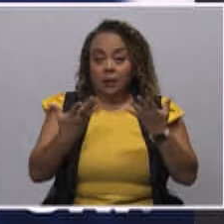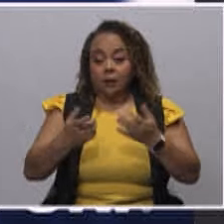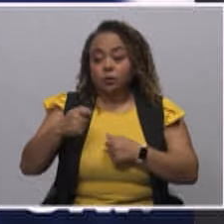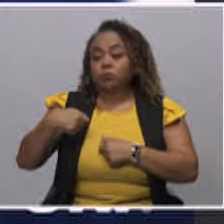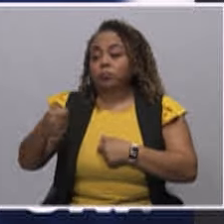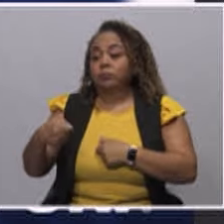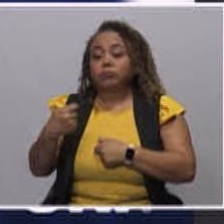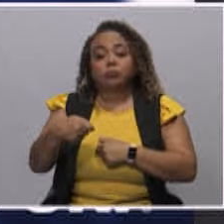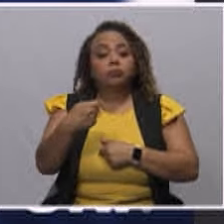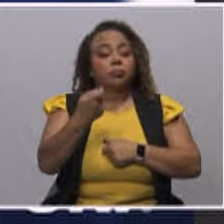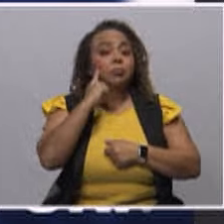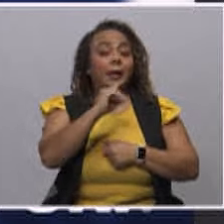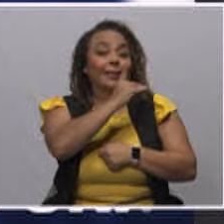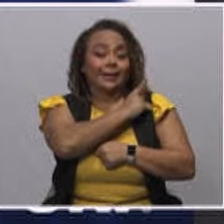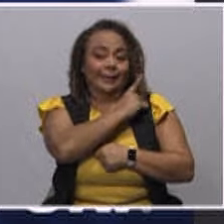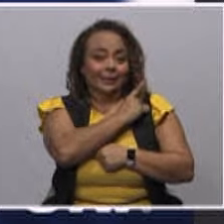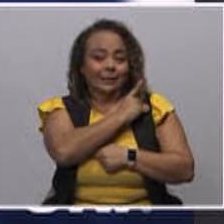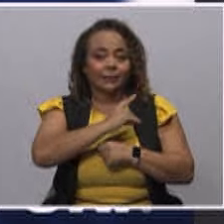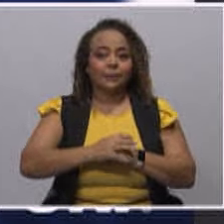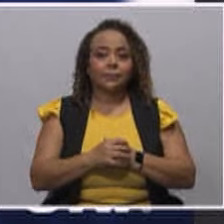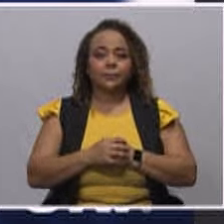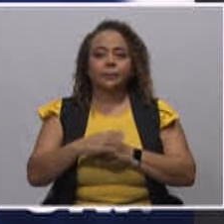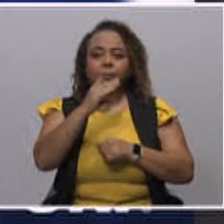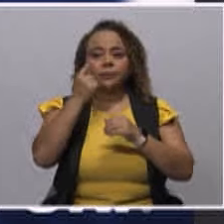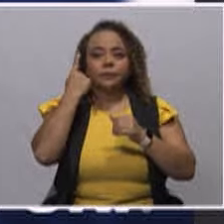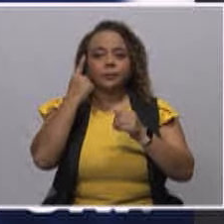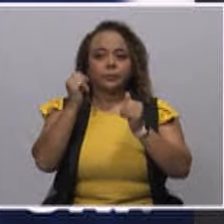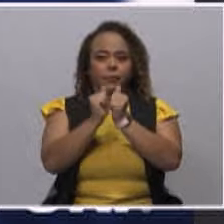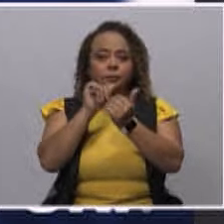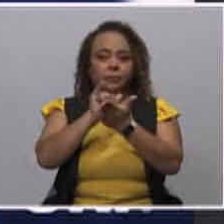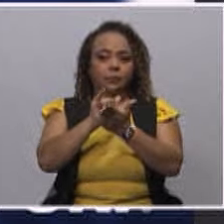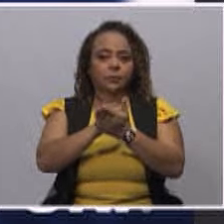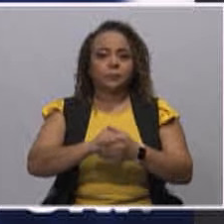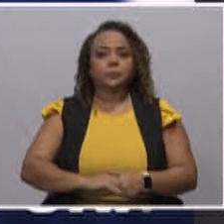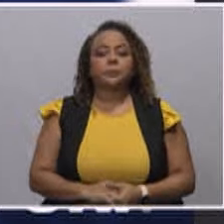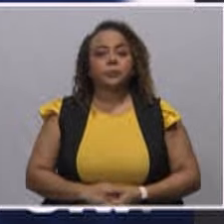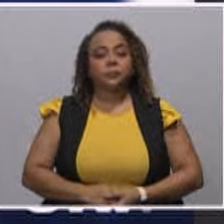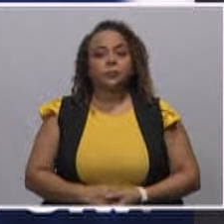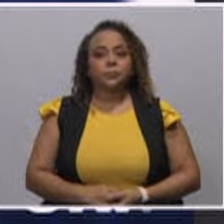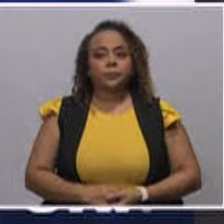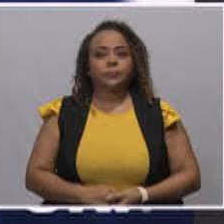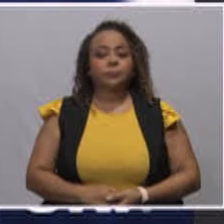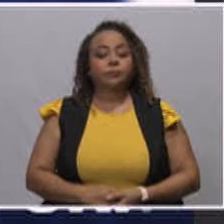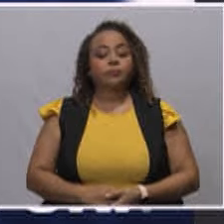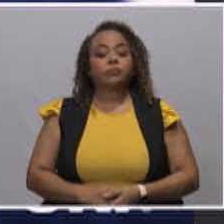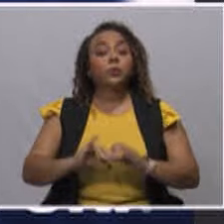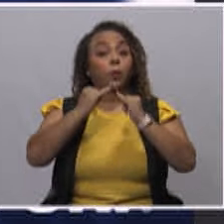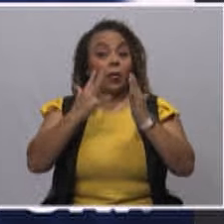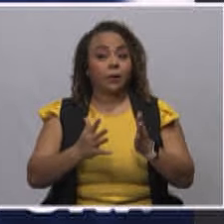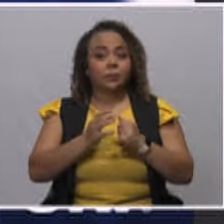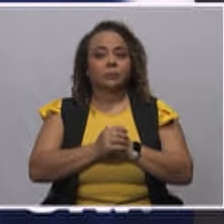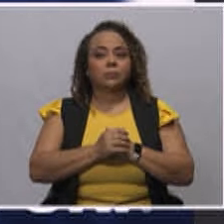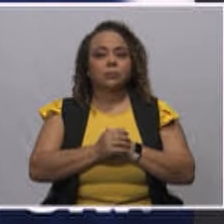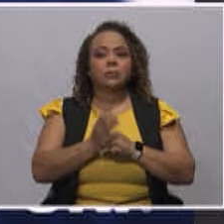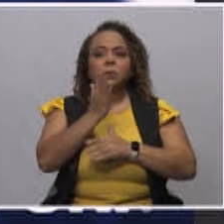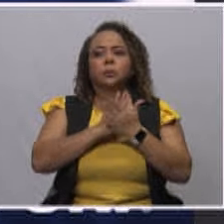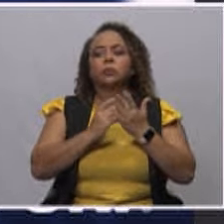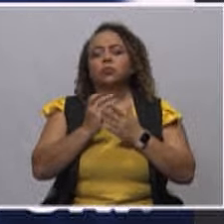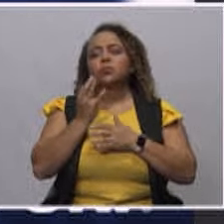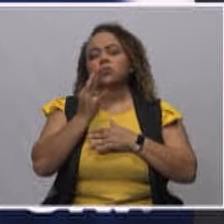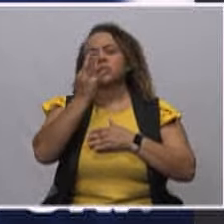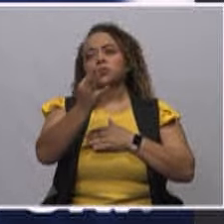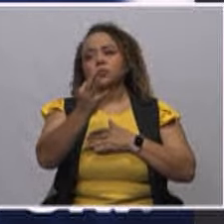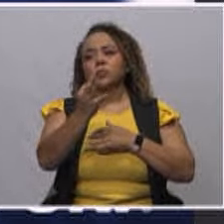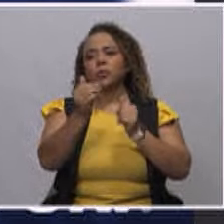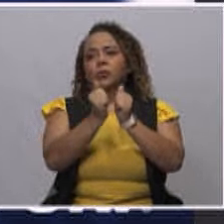para dirigentes y con esto llevar jugadores de cierta proyección